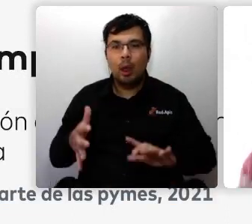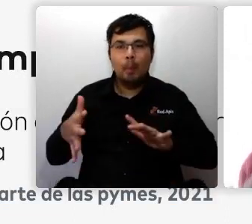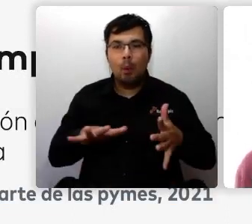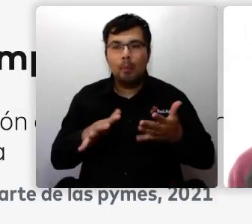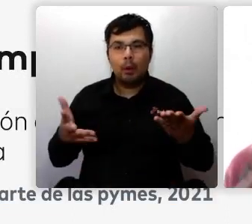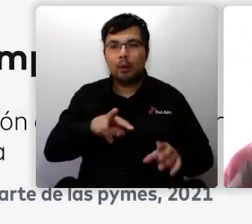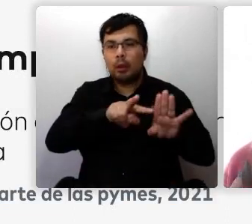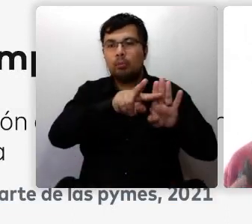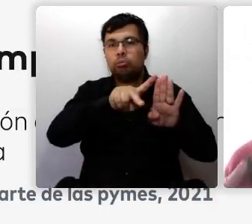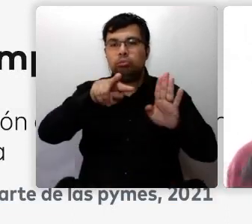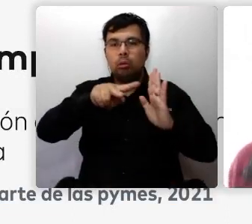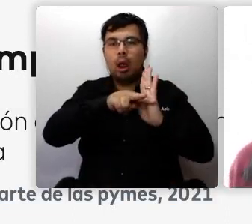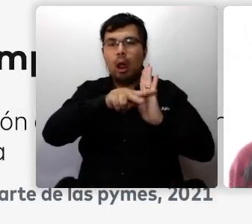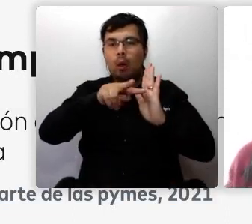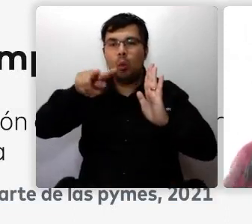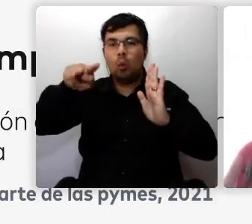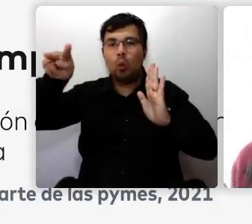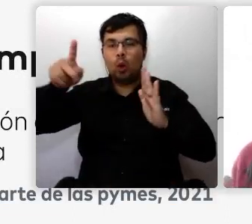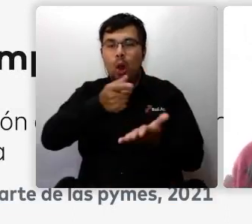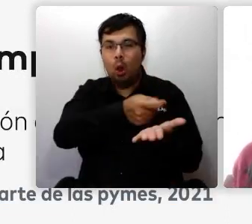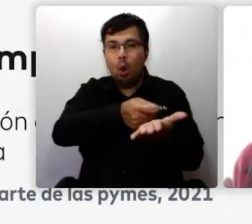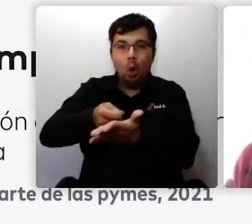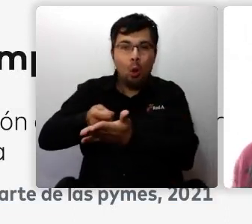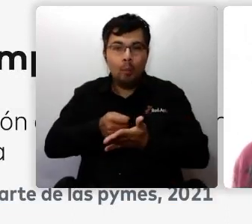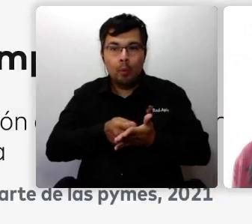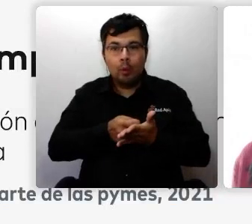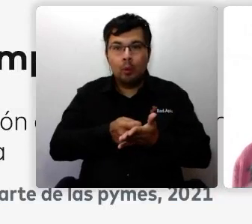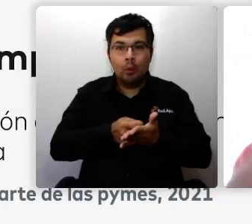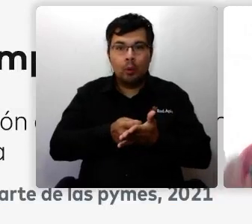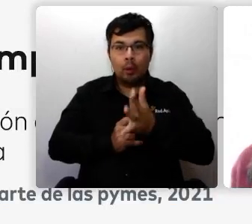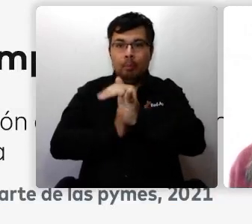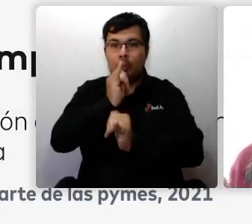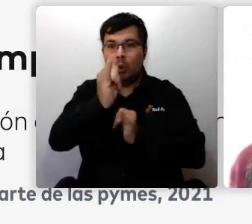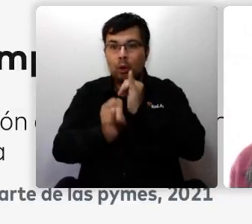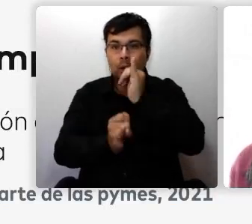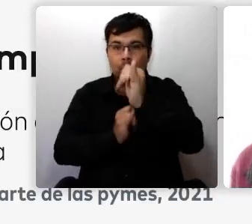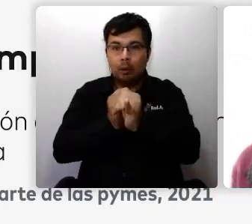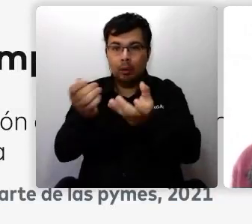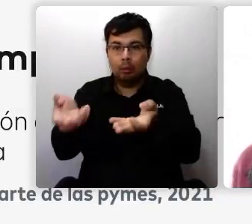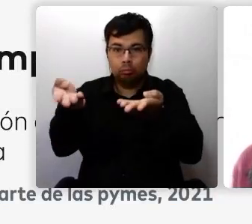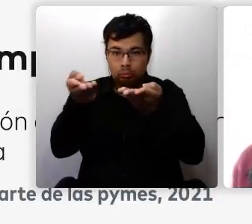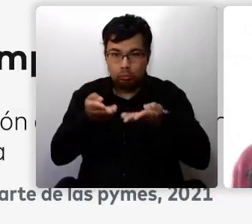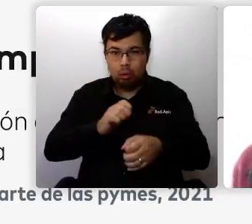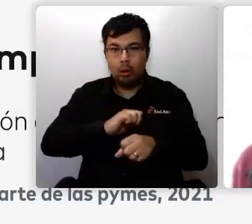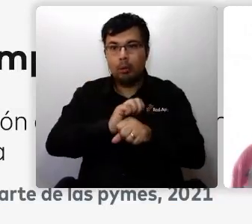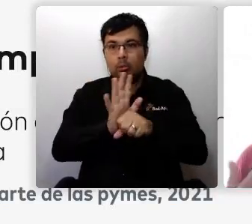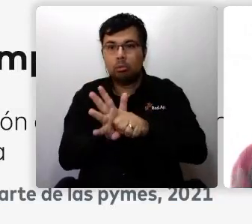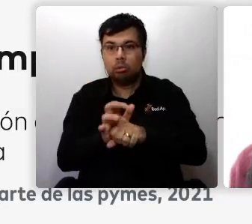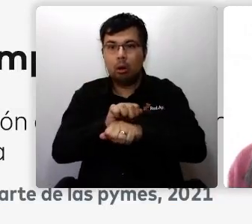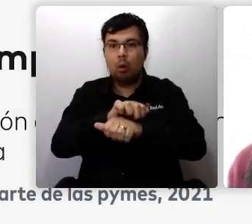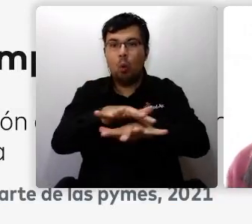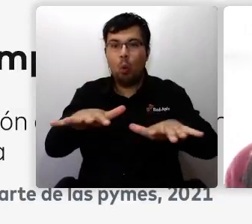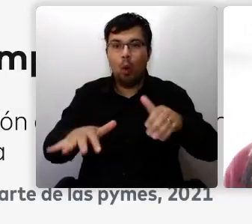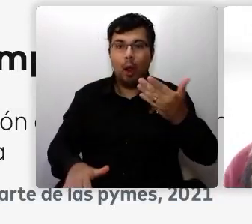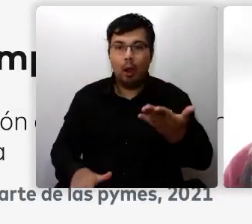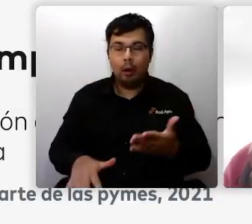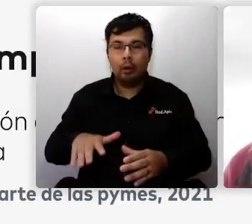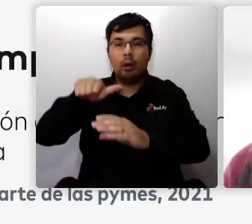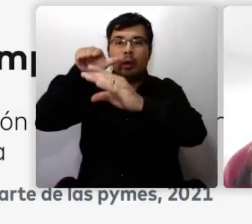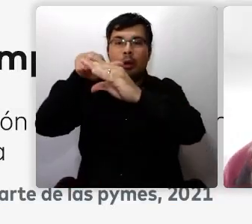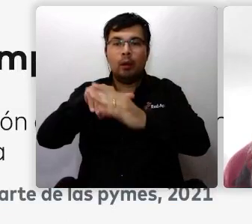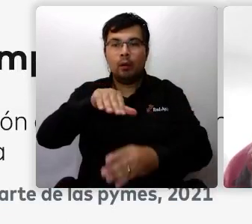de aumento de las compras por e-commerce que trajo la pandemia, adicional a esta bancarización de medios de